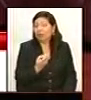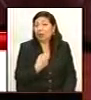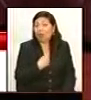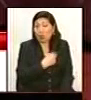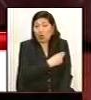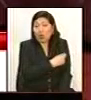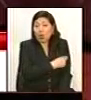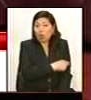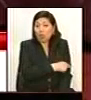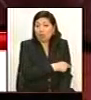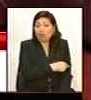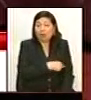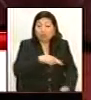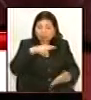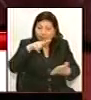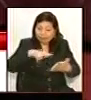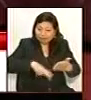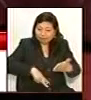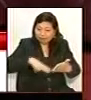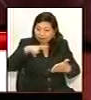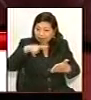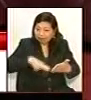hospital, hacer